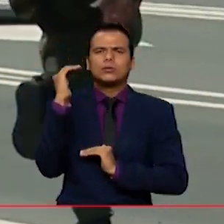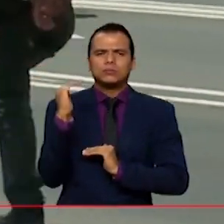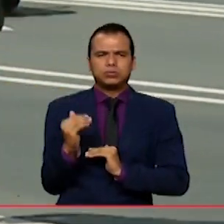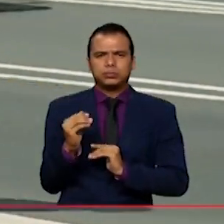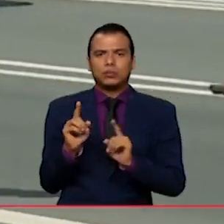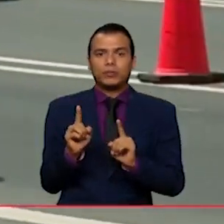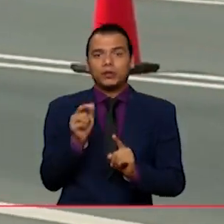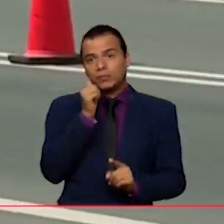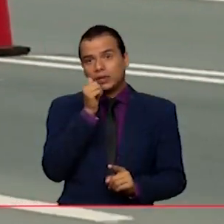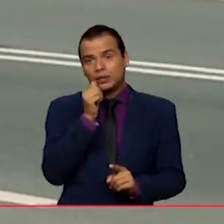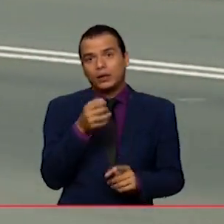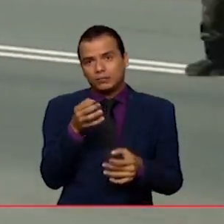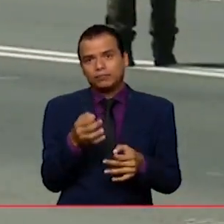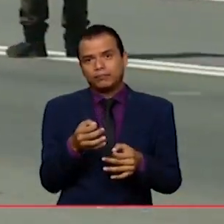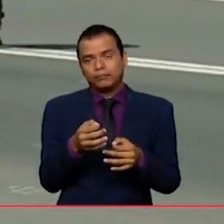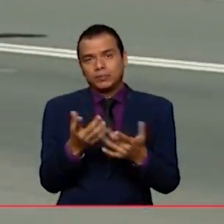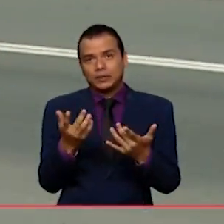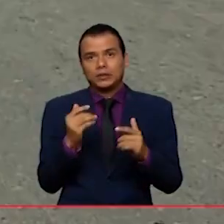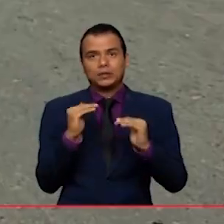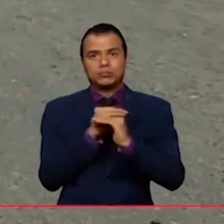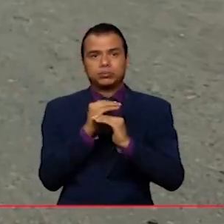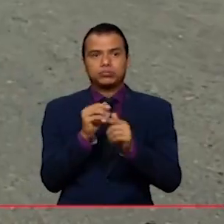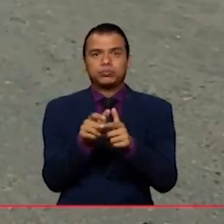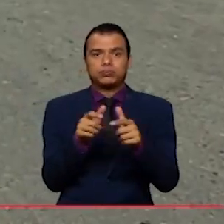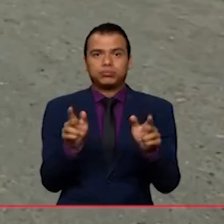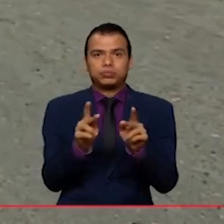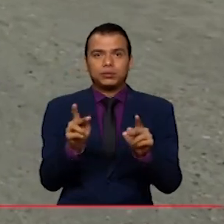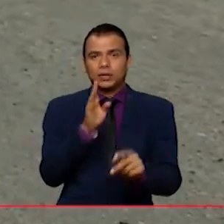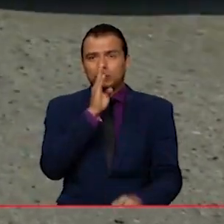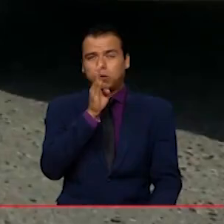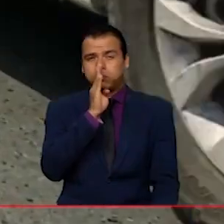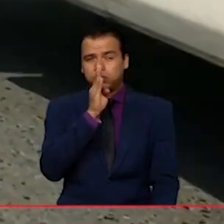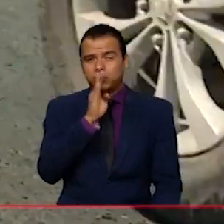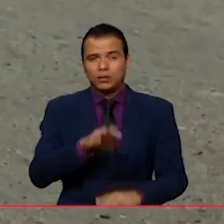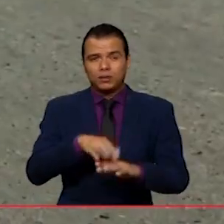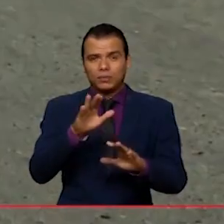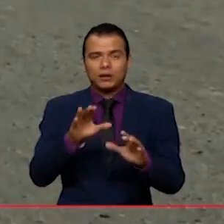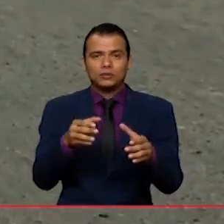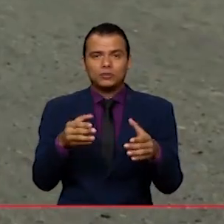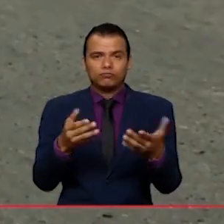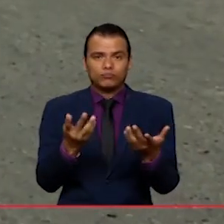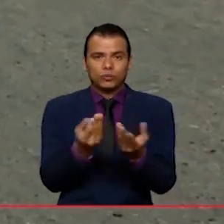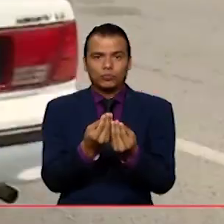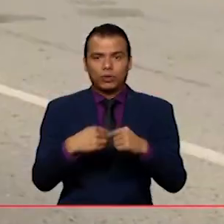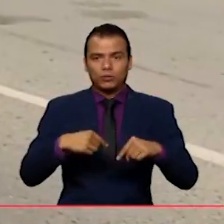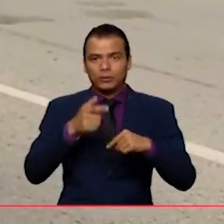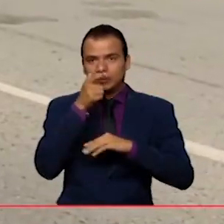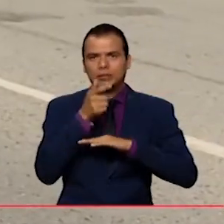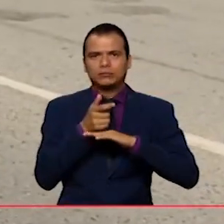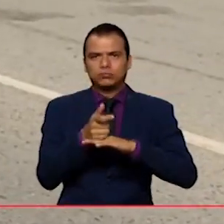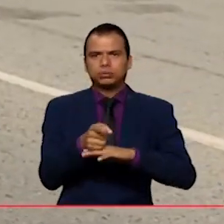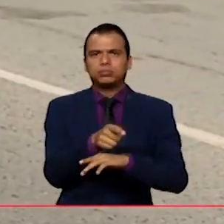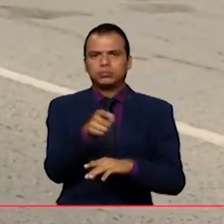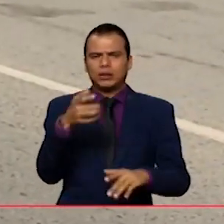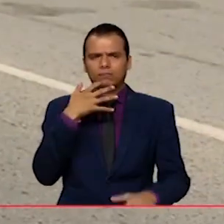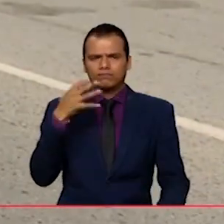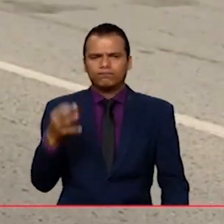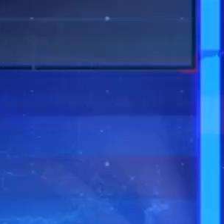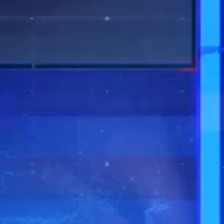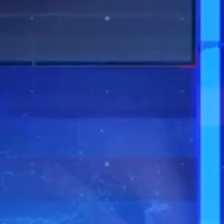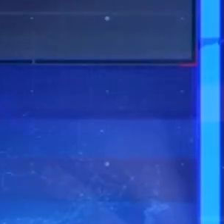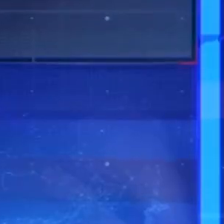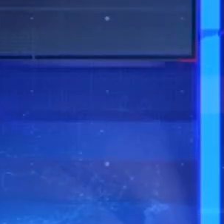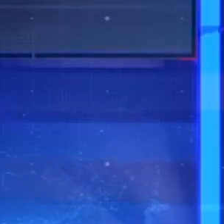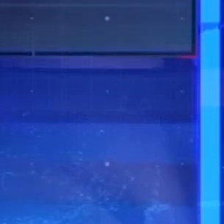el lunes festivo es el día con más tráfico y donde la velocidad aumenta, por lo que las autoridades estarán realizando el acompañamiento a los viajeros.